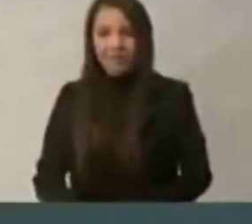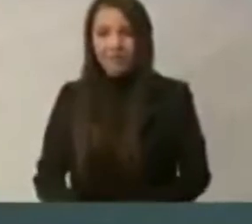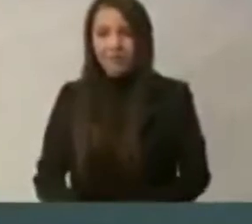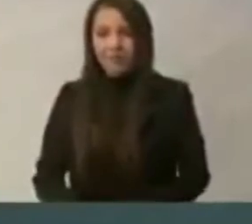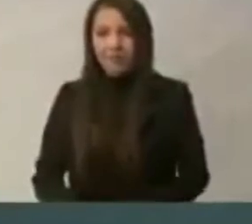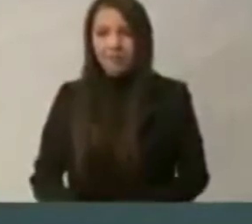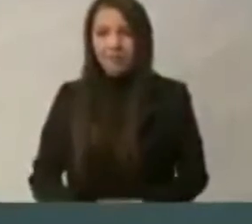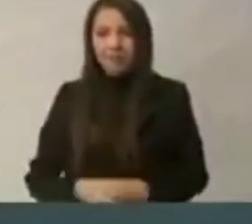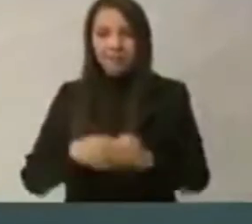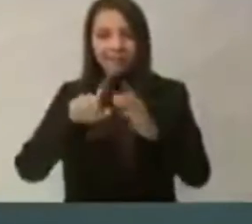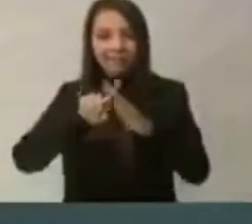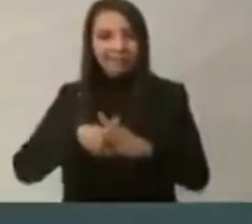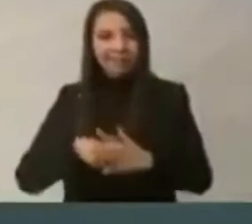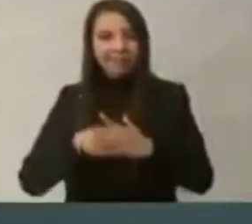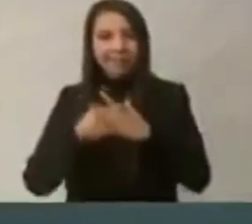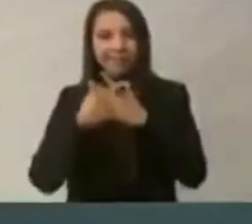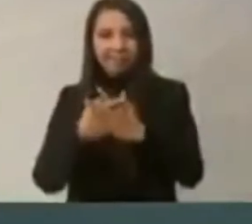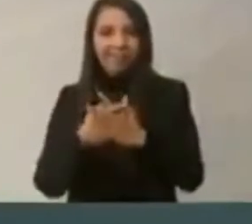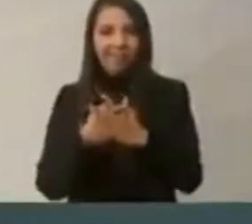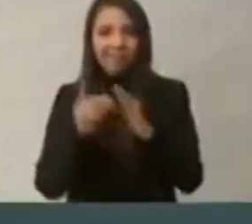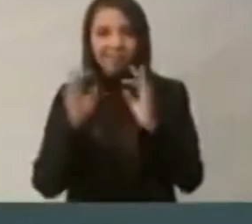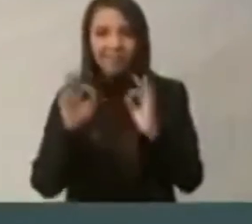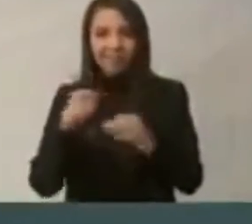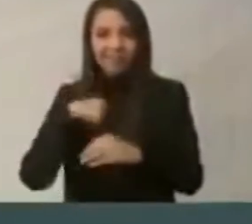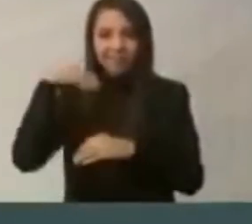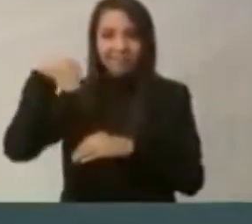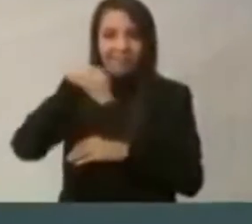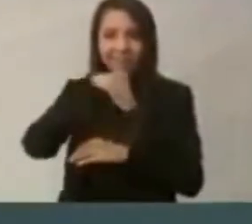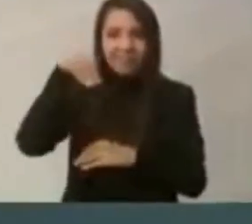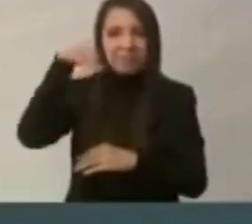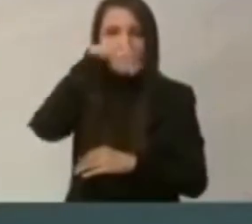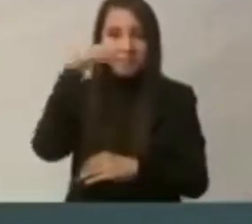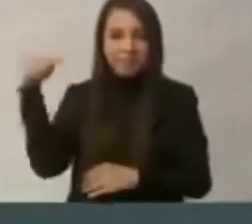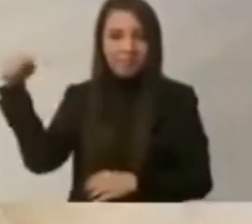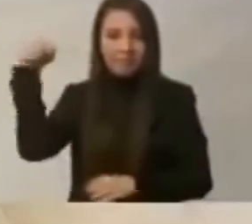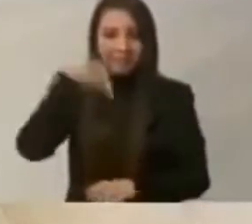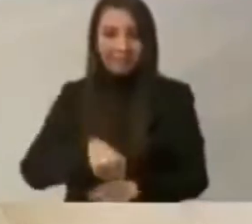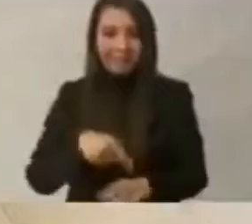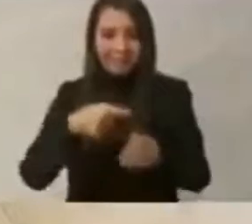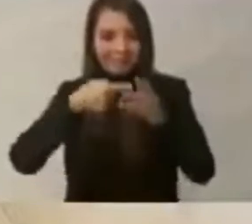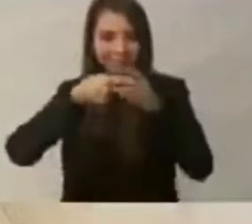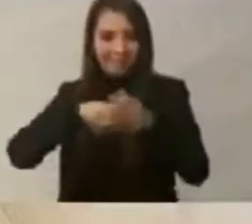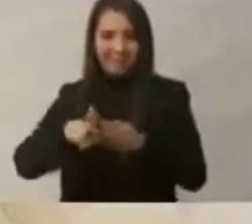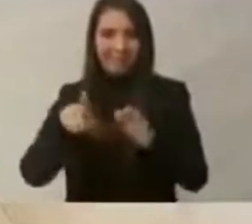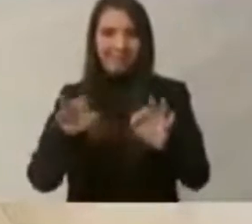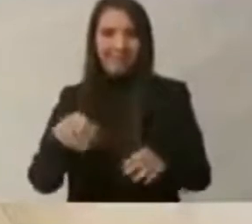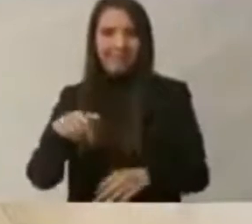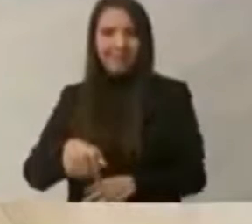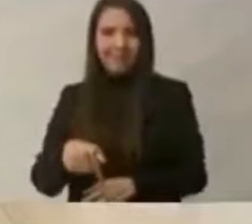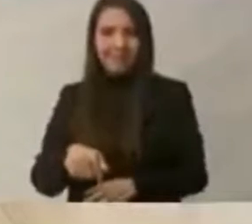comenzar esta gira aquí en este